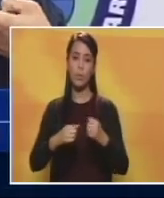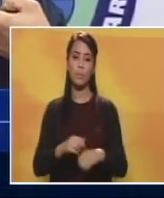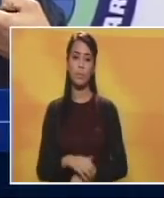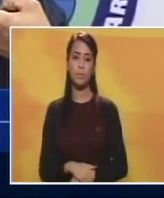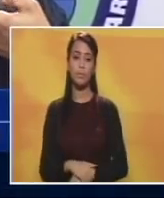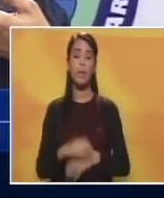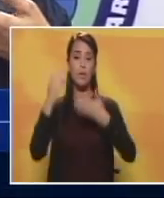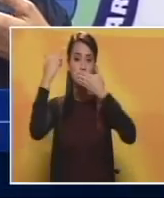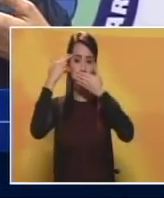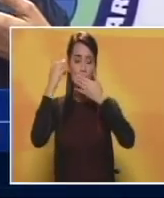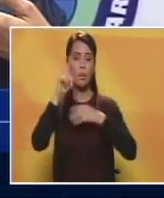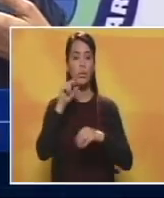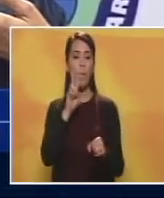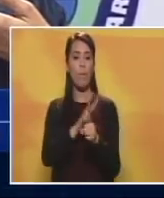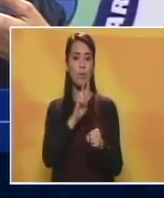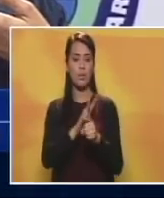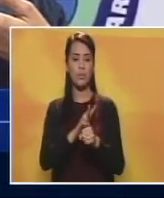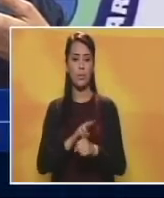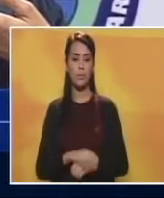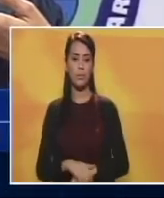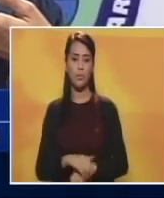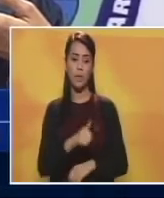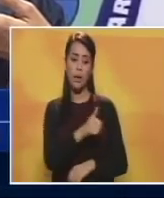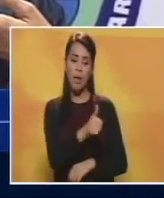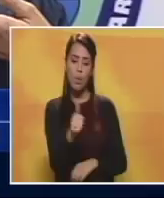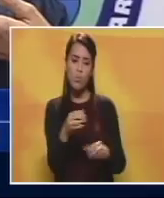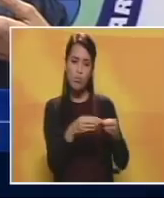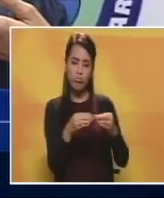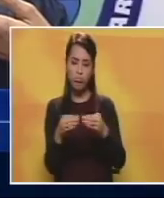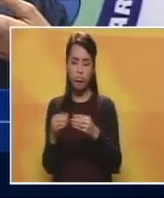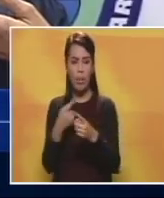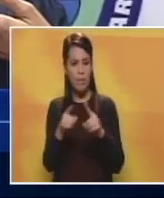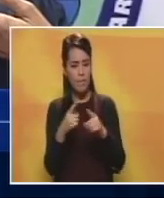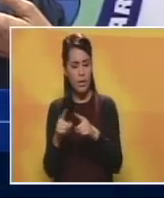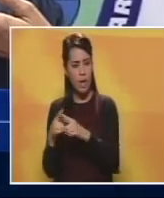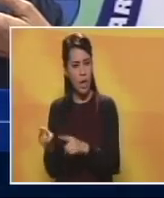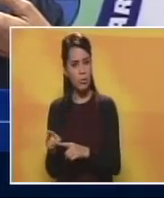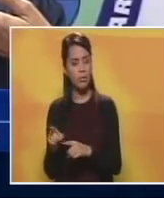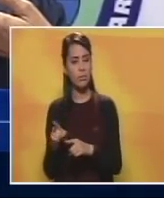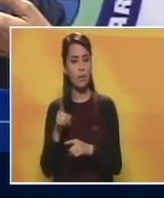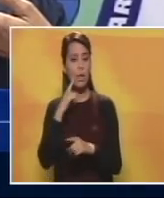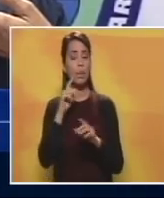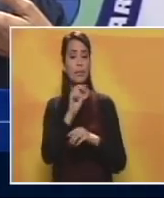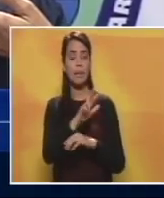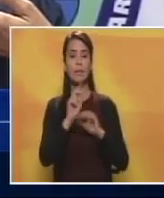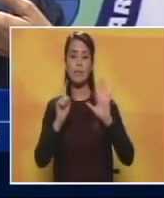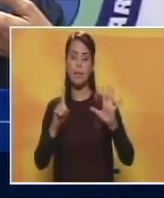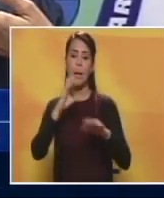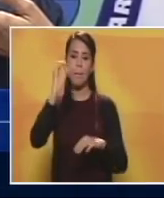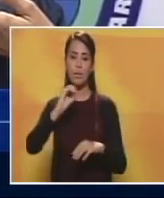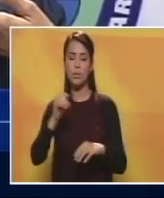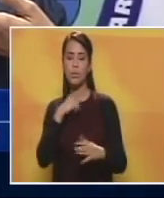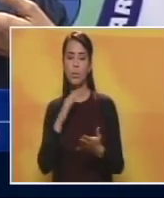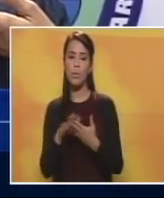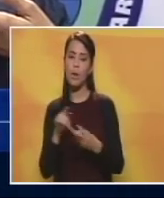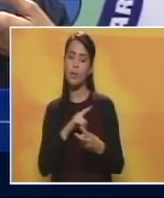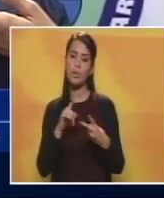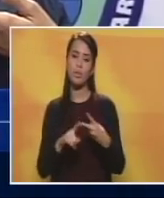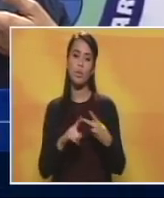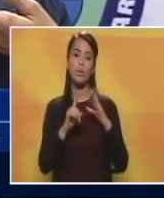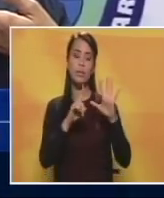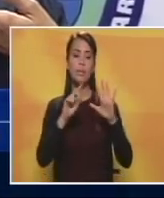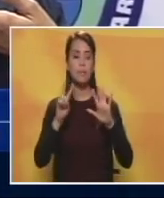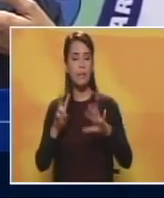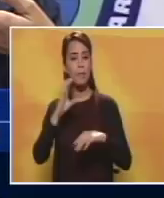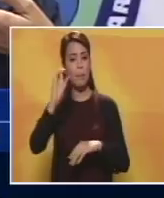vehículo, secuestro y violación. Cada uno con un carácter distinto. En el caso del homicidio un 36%, en el caso de lesiones personales un